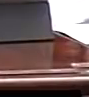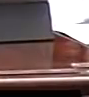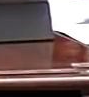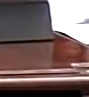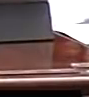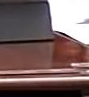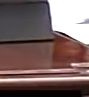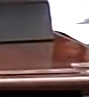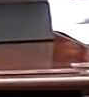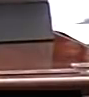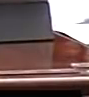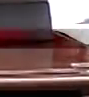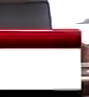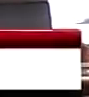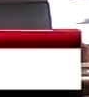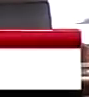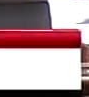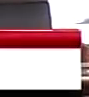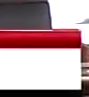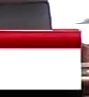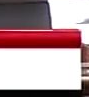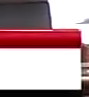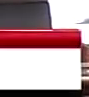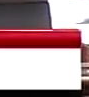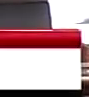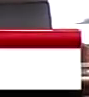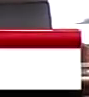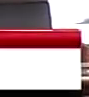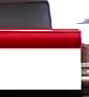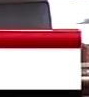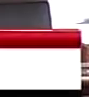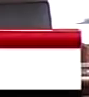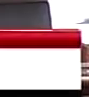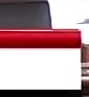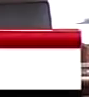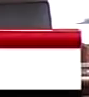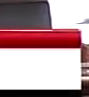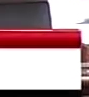Gracias, congresista. Congresista Marisa García.